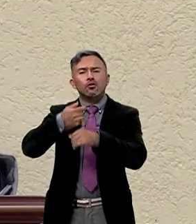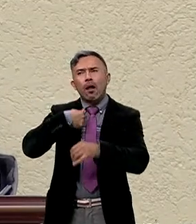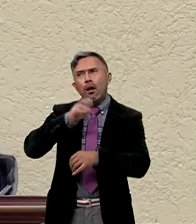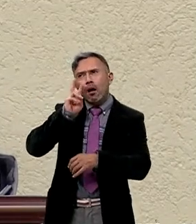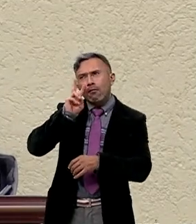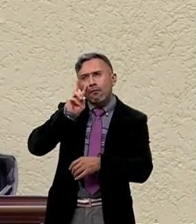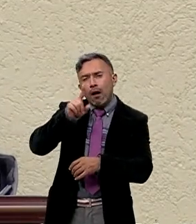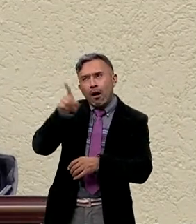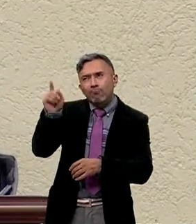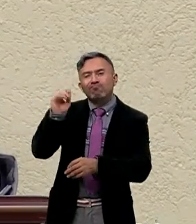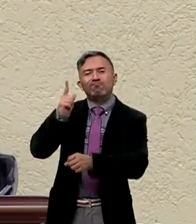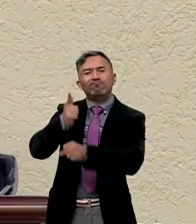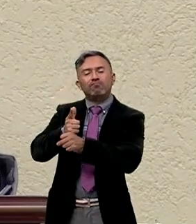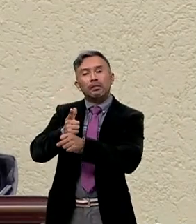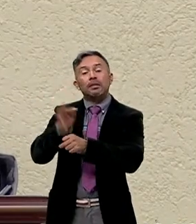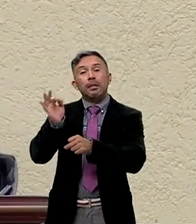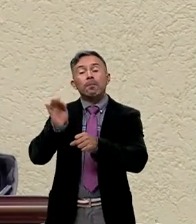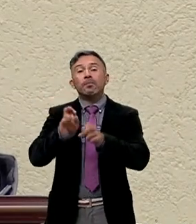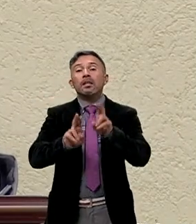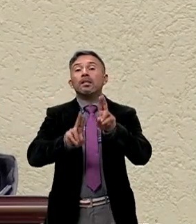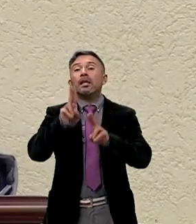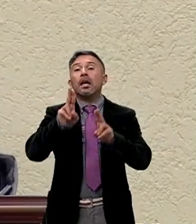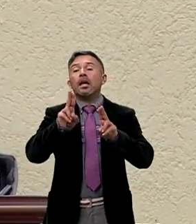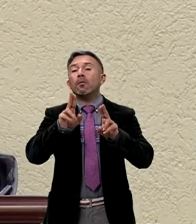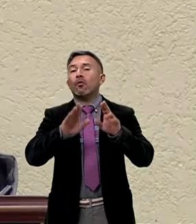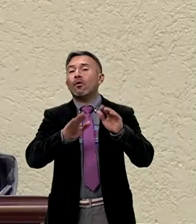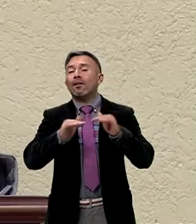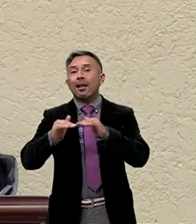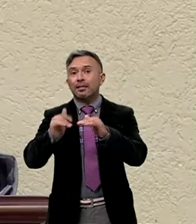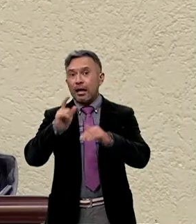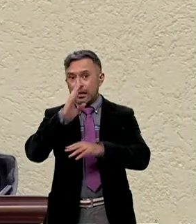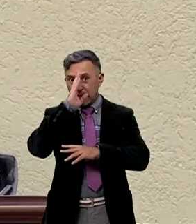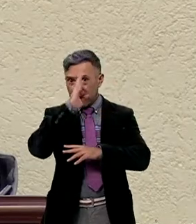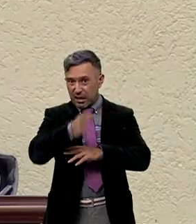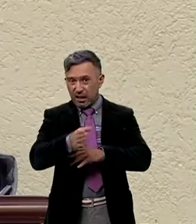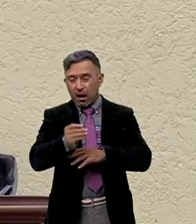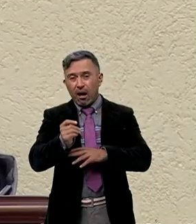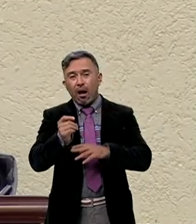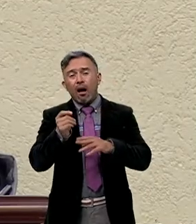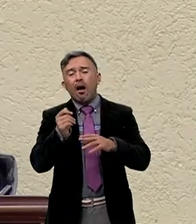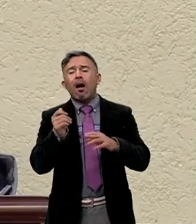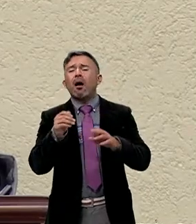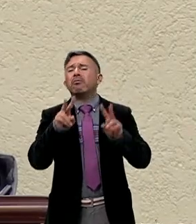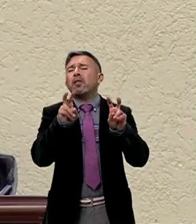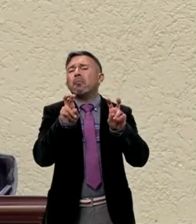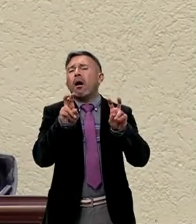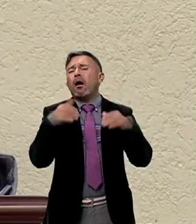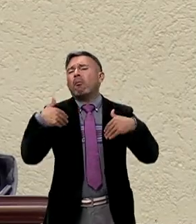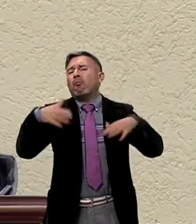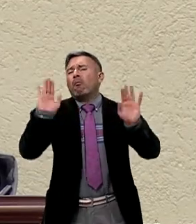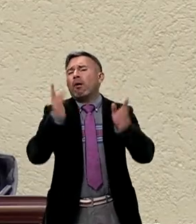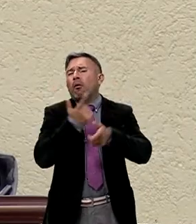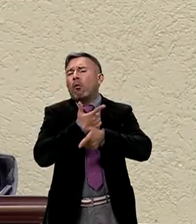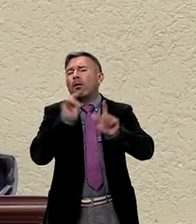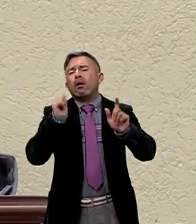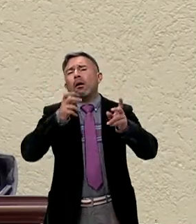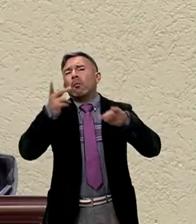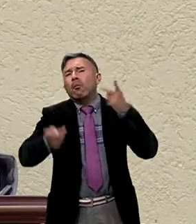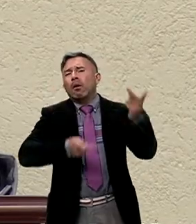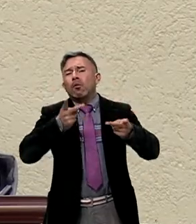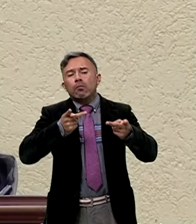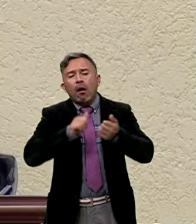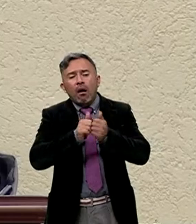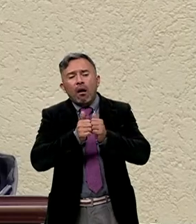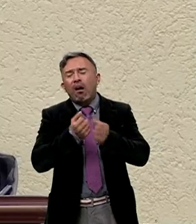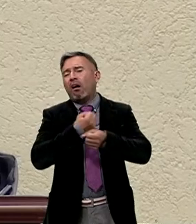quieren desgastar los mecanismos de democracia directa es necesario someter a consulta no cualquier tema sino sólo los que sean